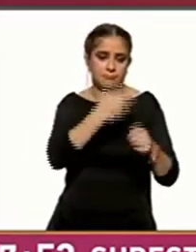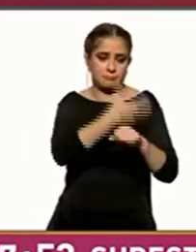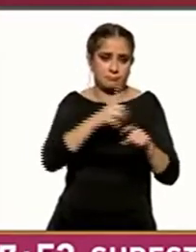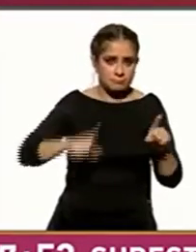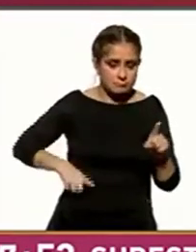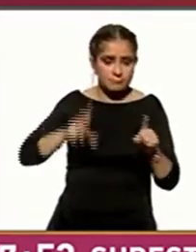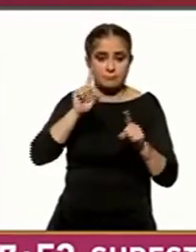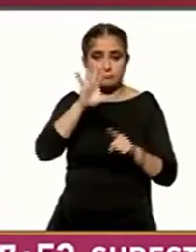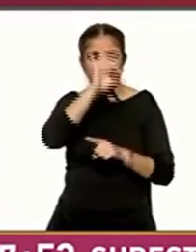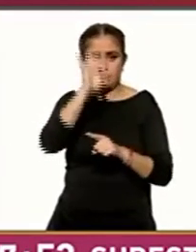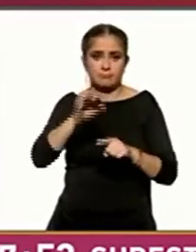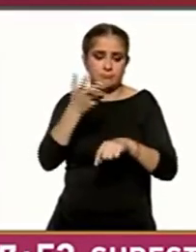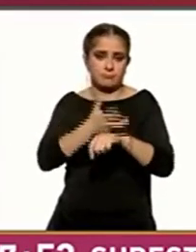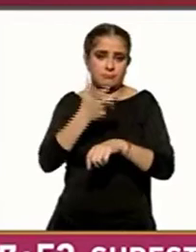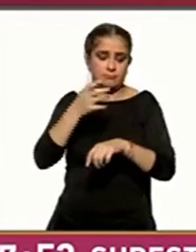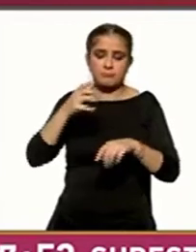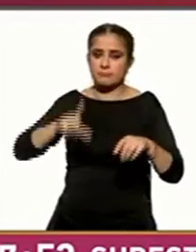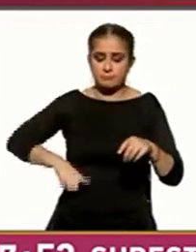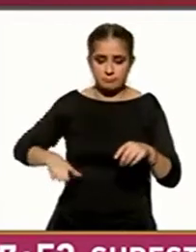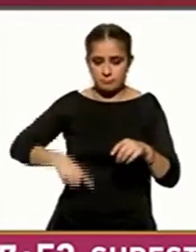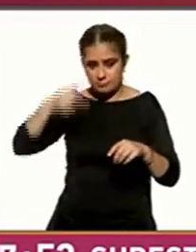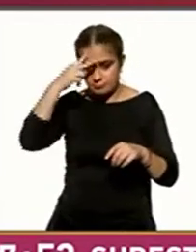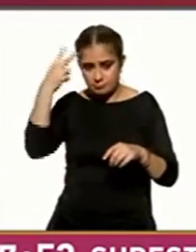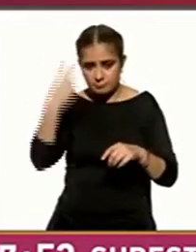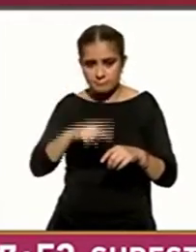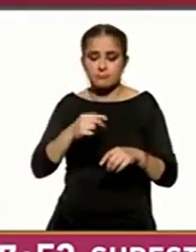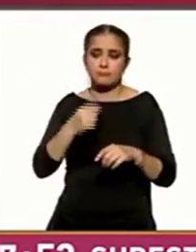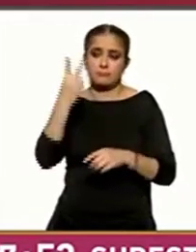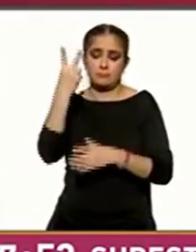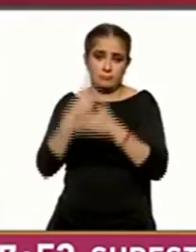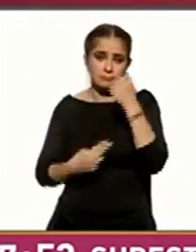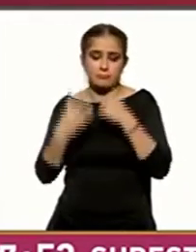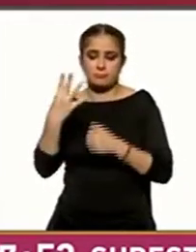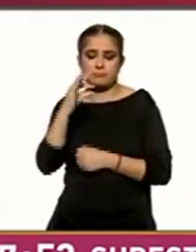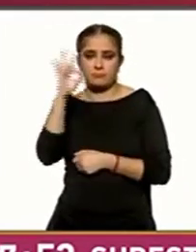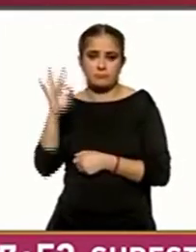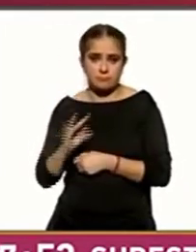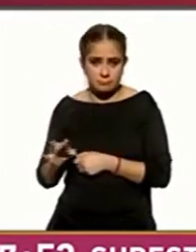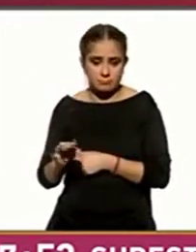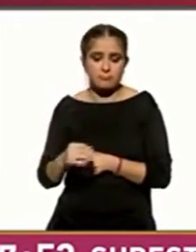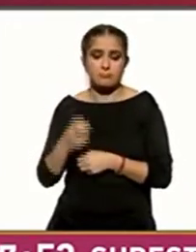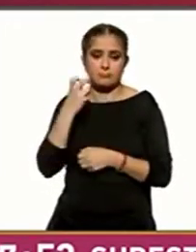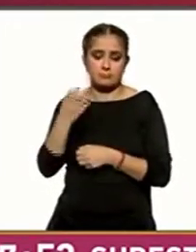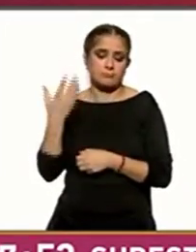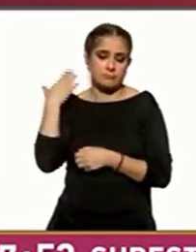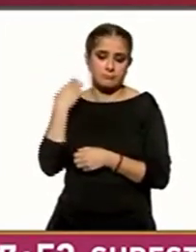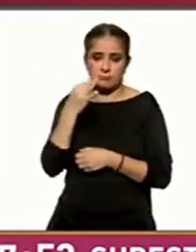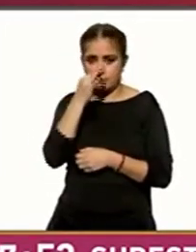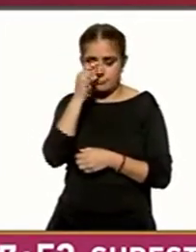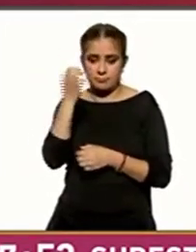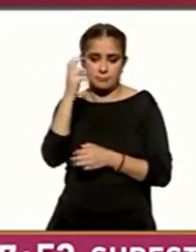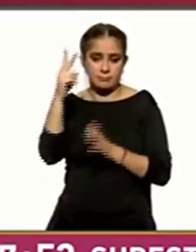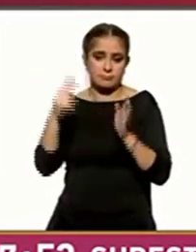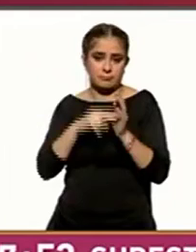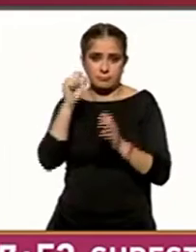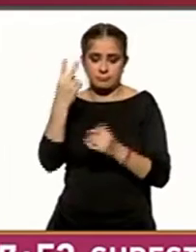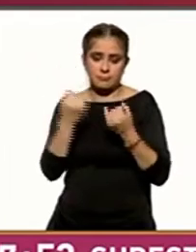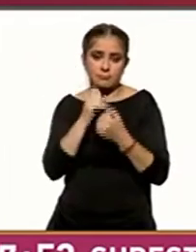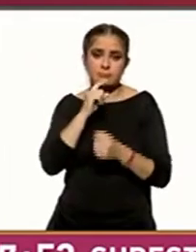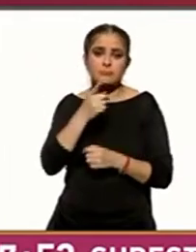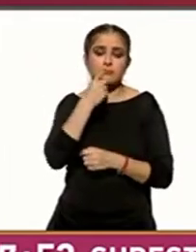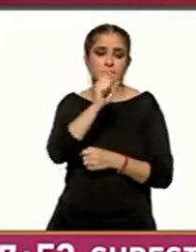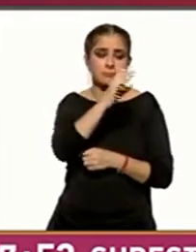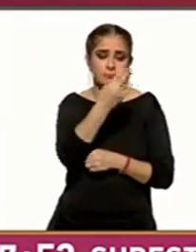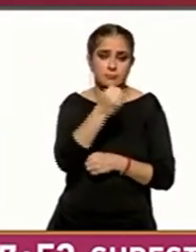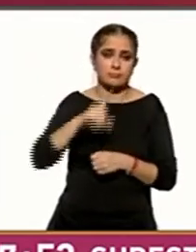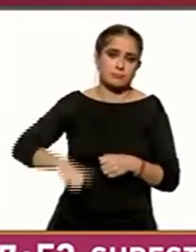mexicano, y ambos gobiernos 30%. Este registro se parece mucho a la última medición que hicimos en enero, que es